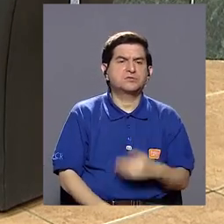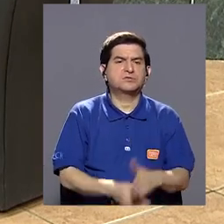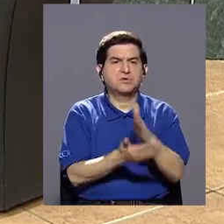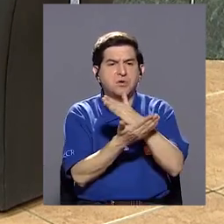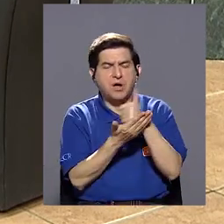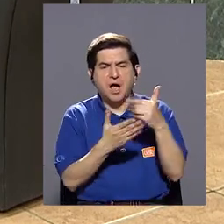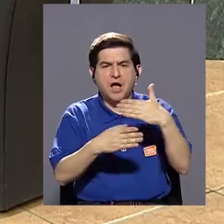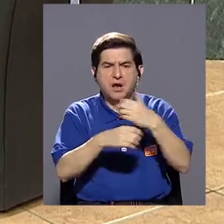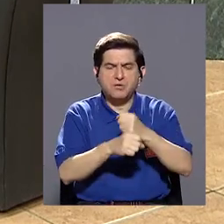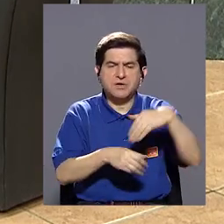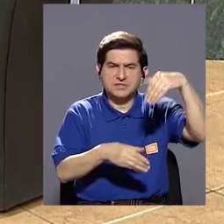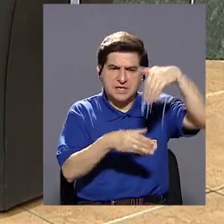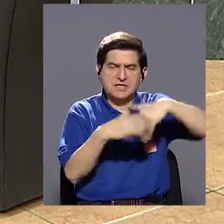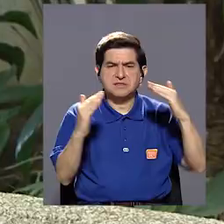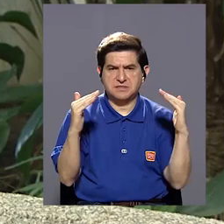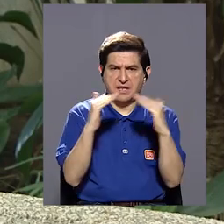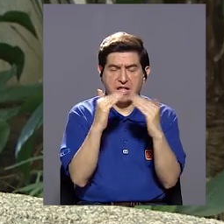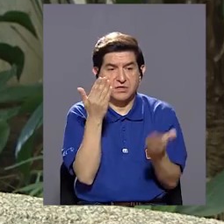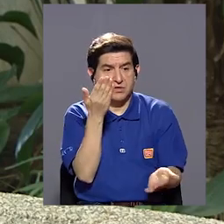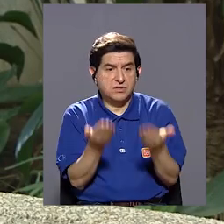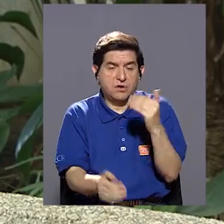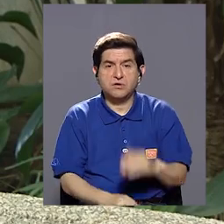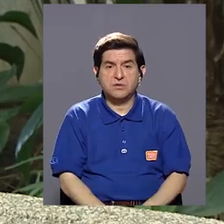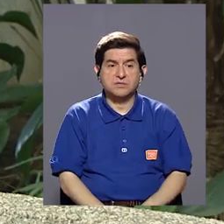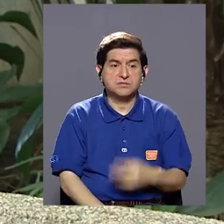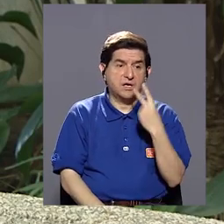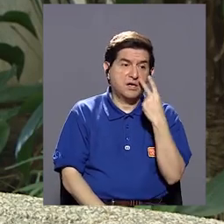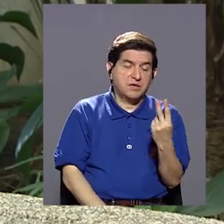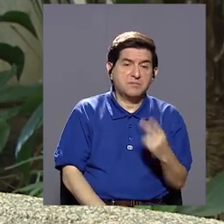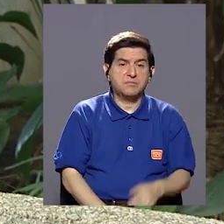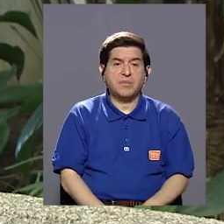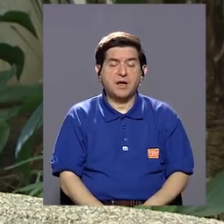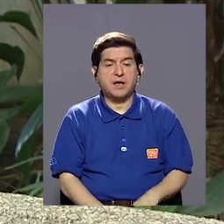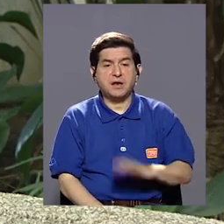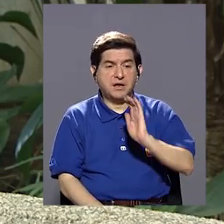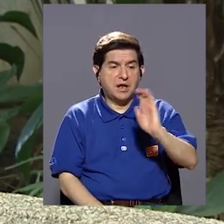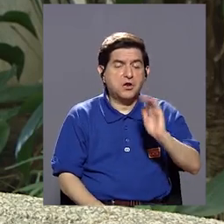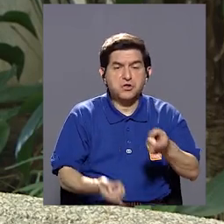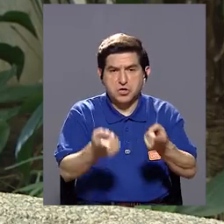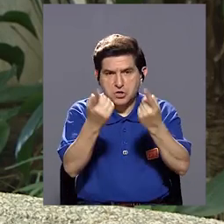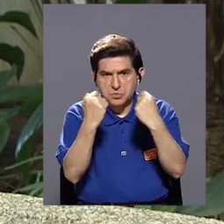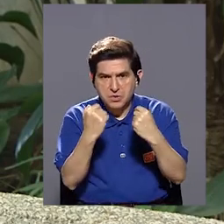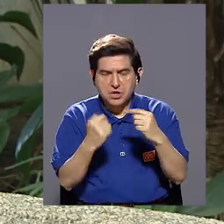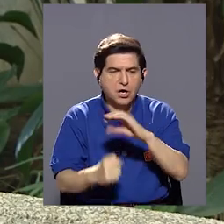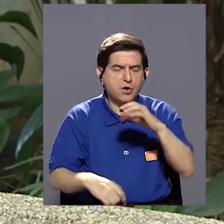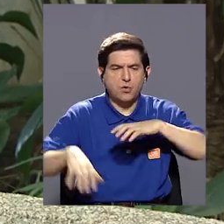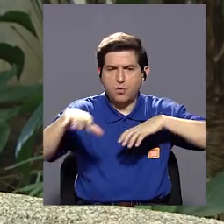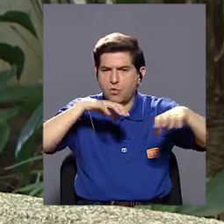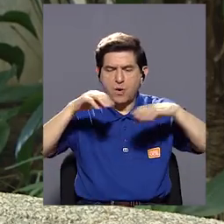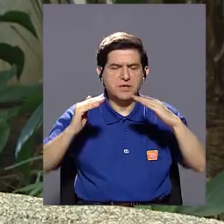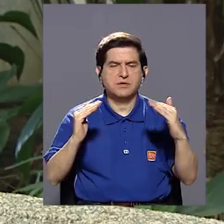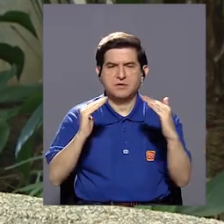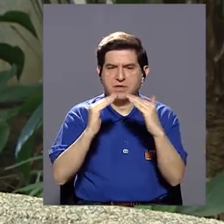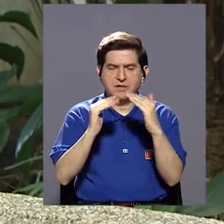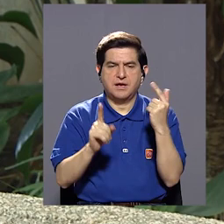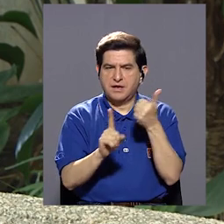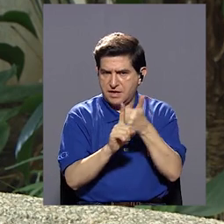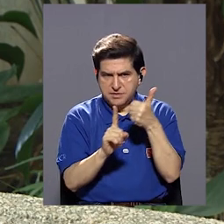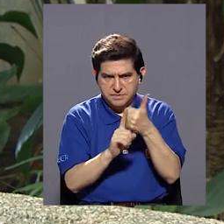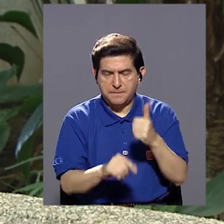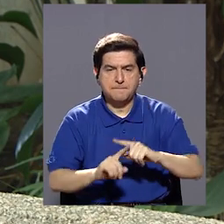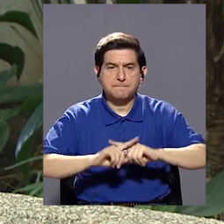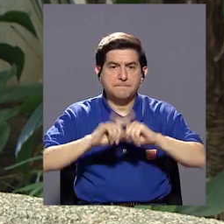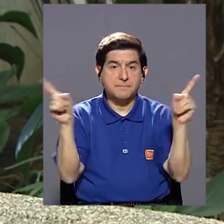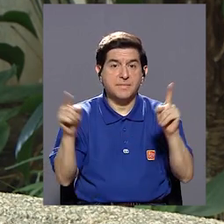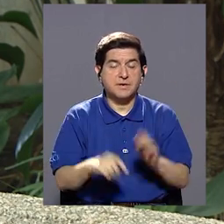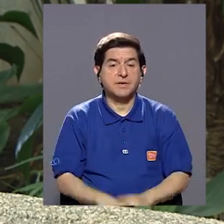algo dentro de la casa, ya sea ver que llegó el chico o la chica o ver alguna actividad del hogar. Sin